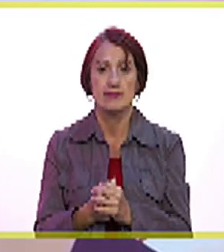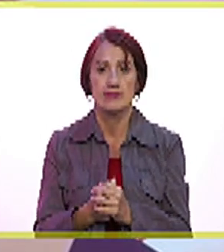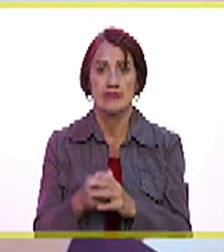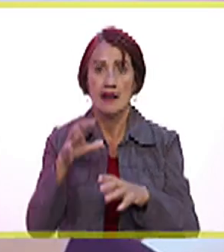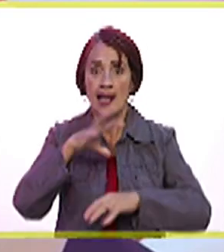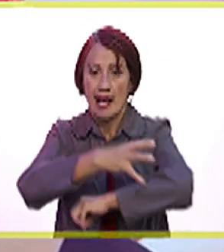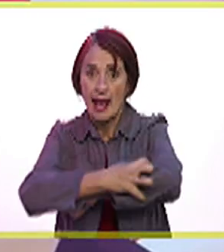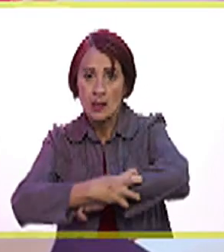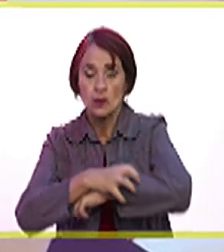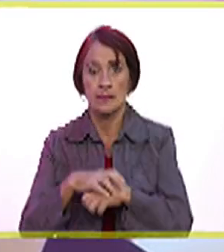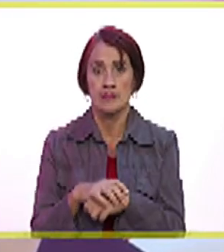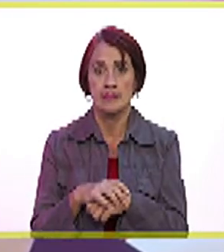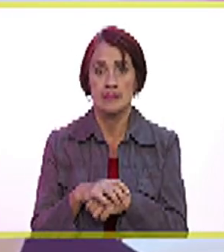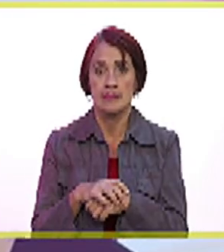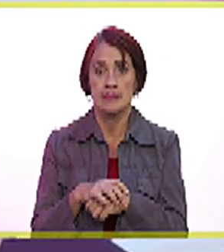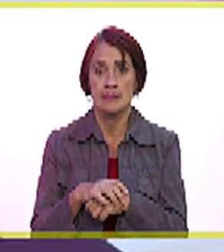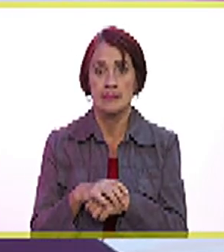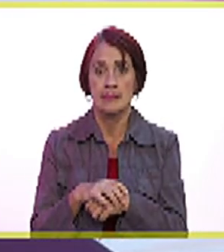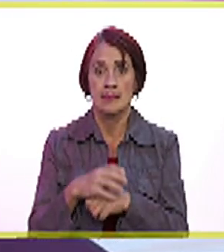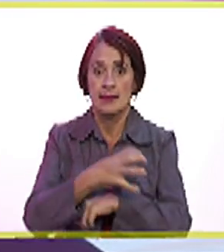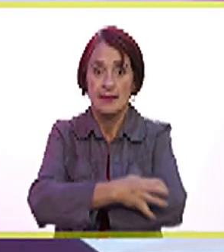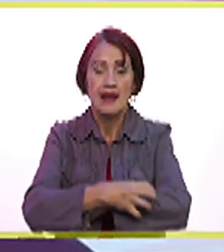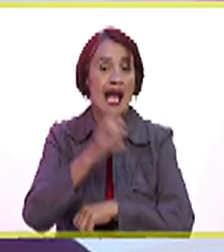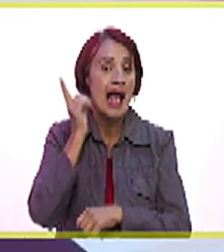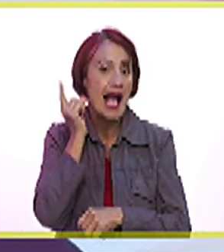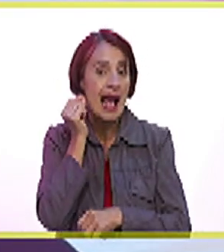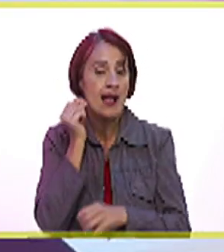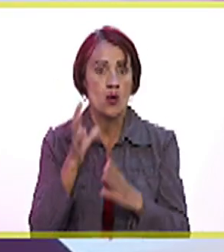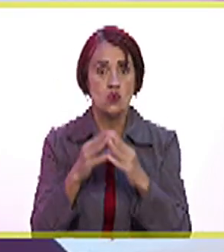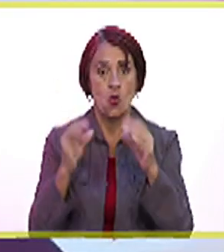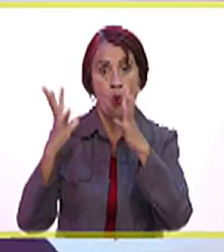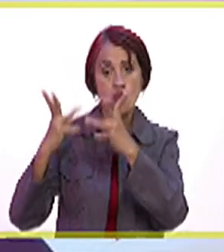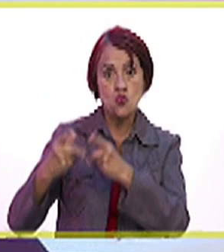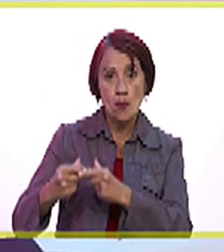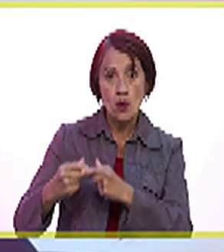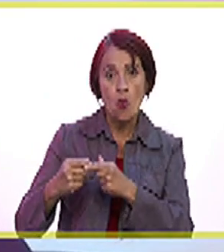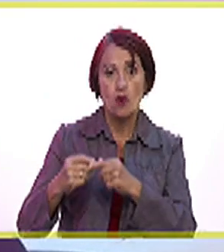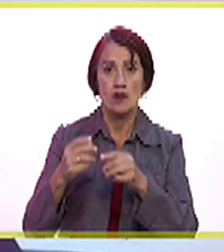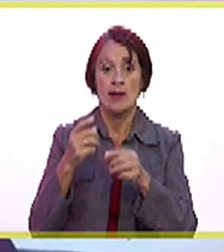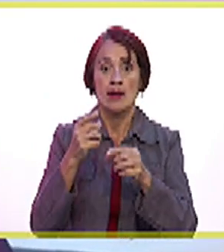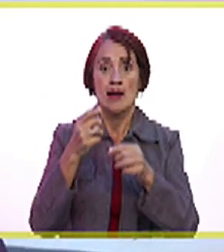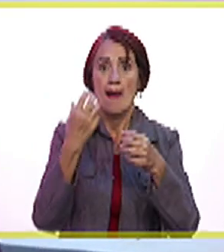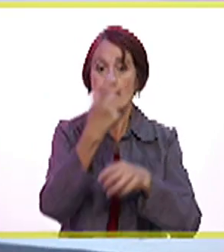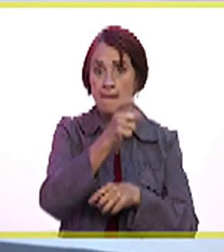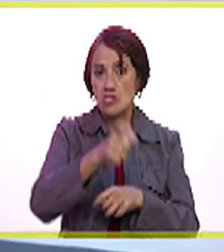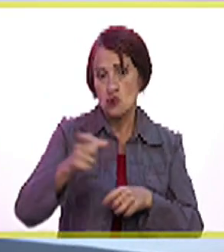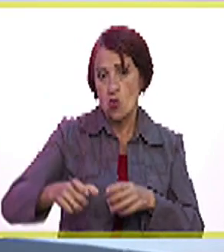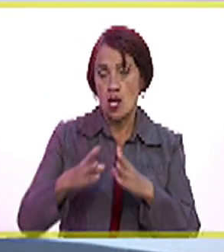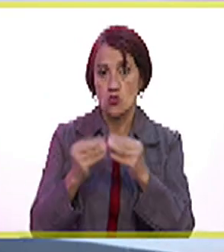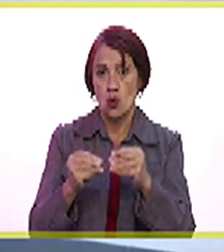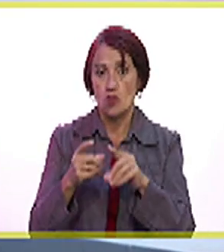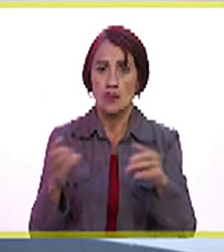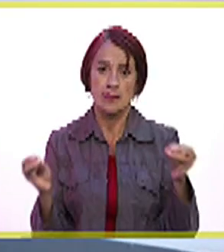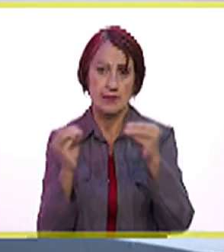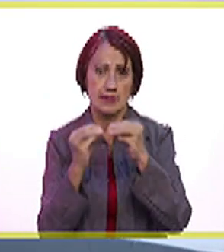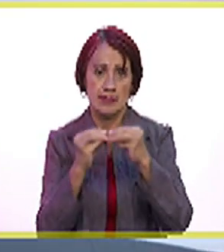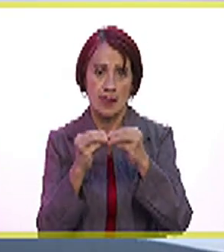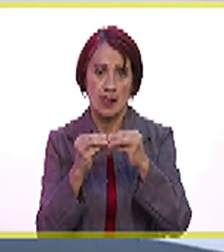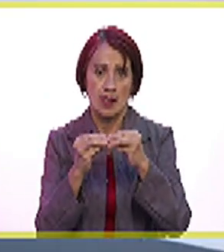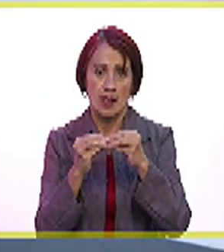gato, gata, ¿sí? Es una diferencia de número y género. 2. Se pueden escribir de manera singular y